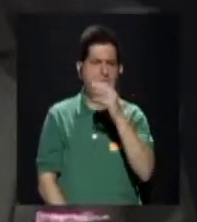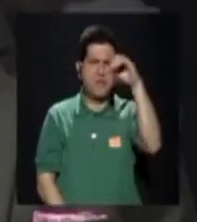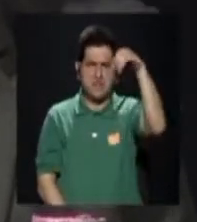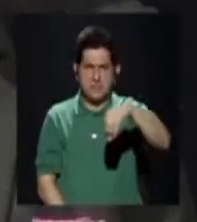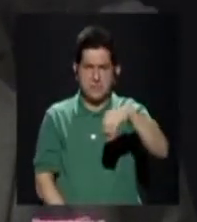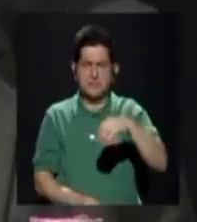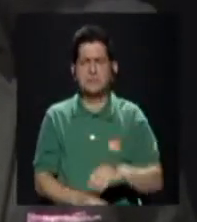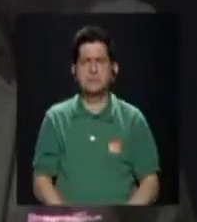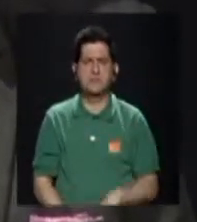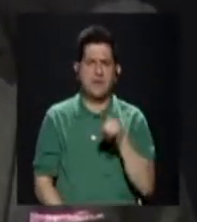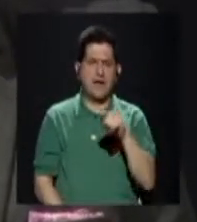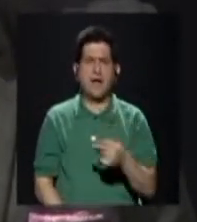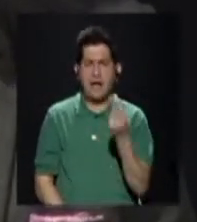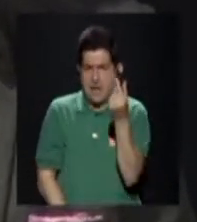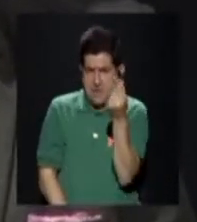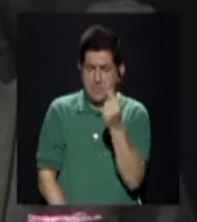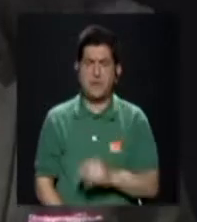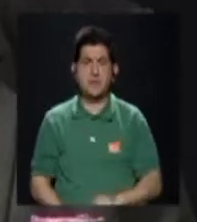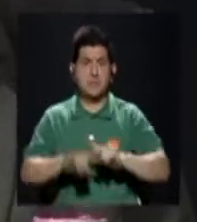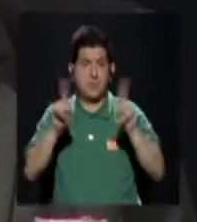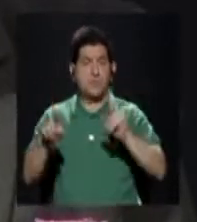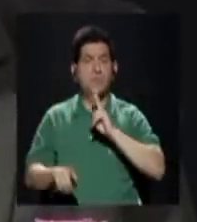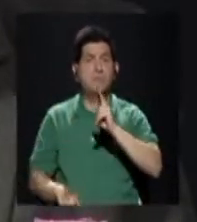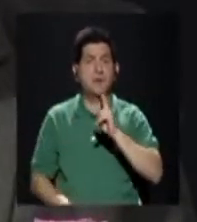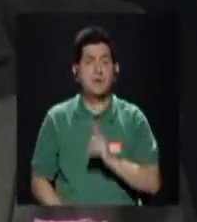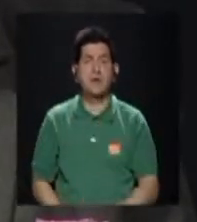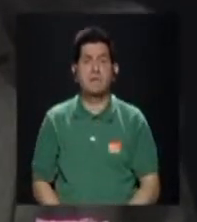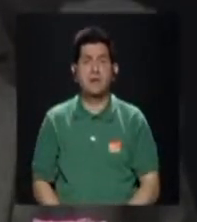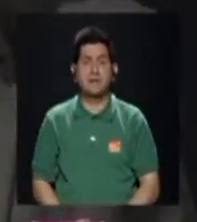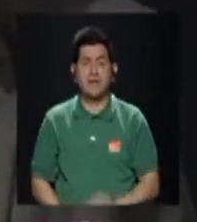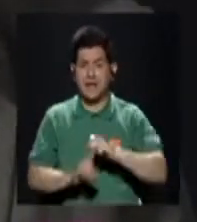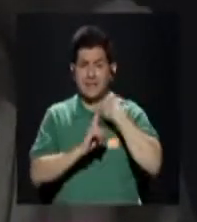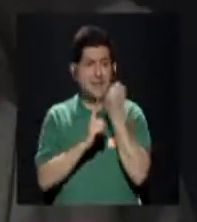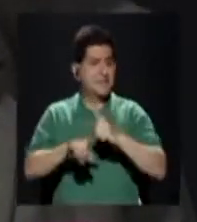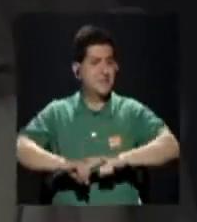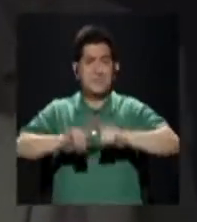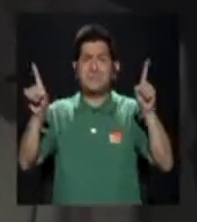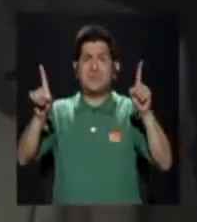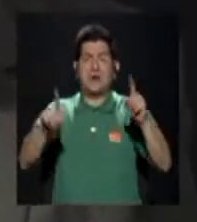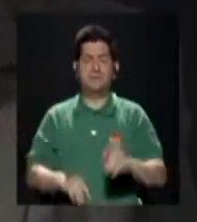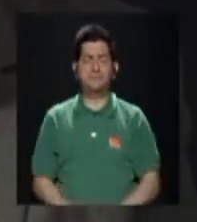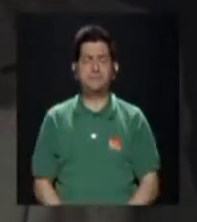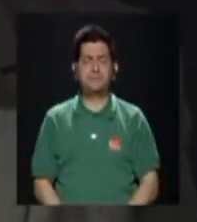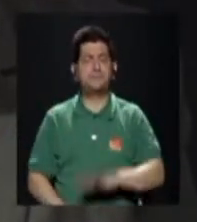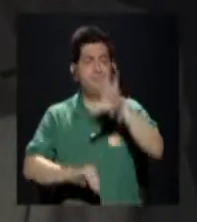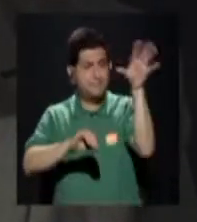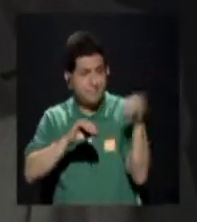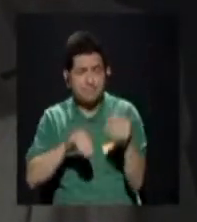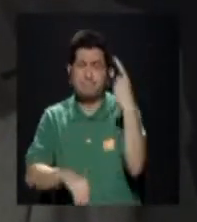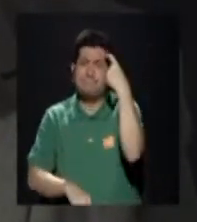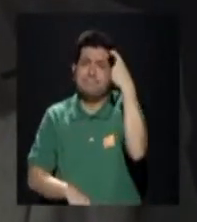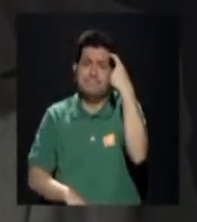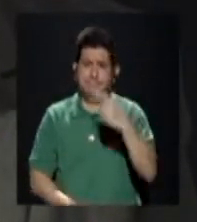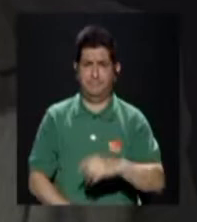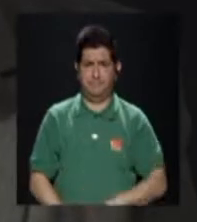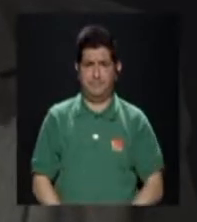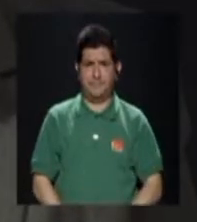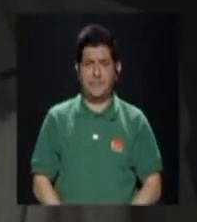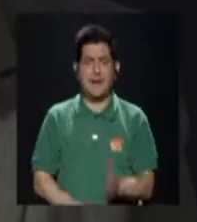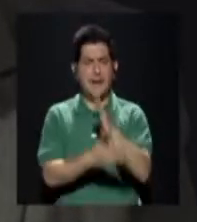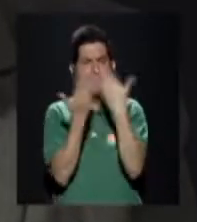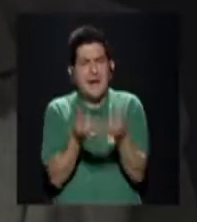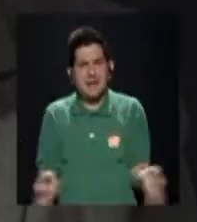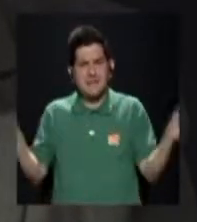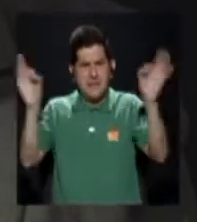precio, aun cuando la realidad viene demostrando otro tema. Y encima de eso, pongámonos a pensar que buena